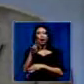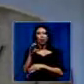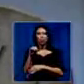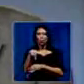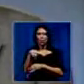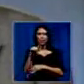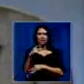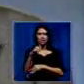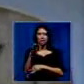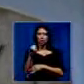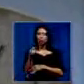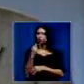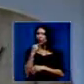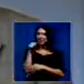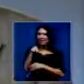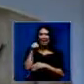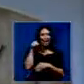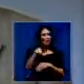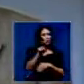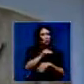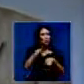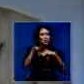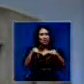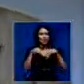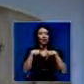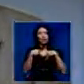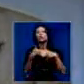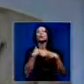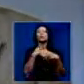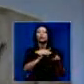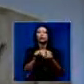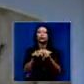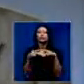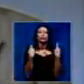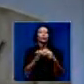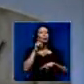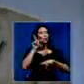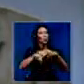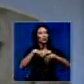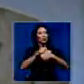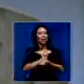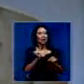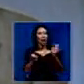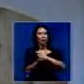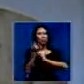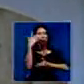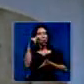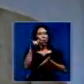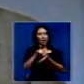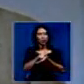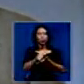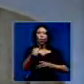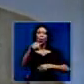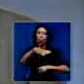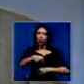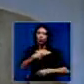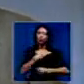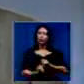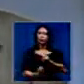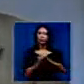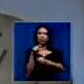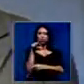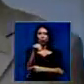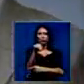no es aceptable, tuvimos varias reuniones y no fue posible hacer ningún cambio. Por esa razón, hoy estoy con el no.